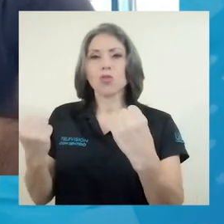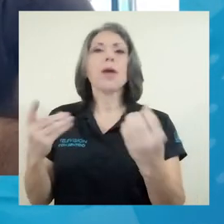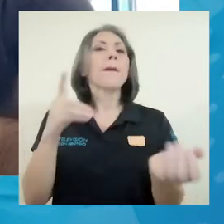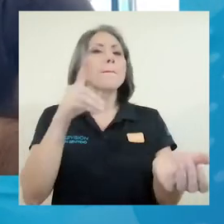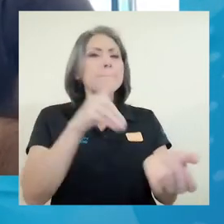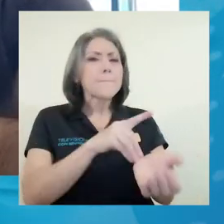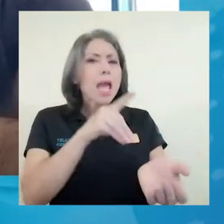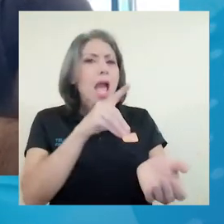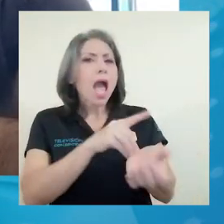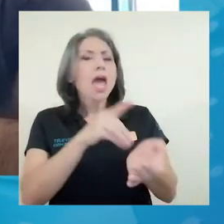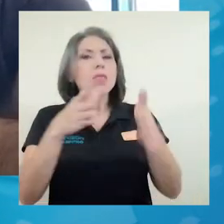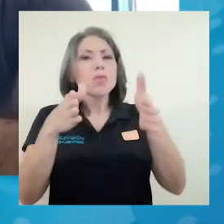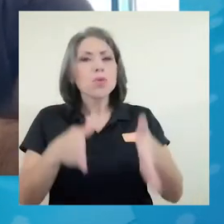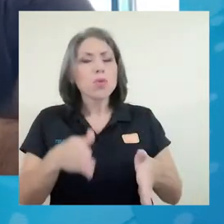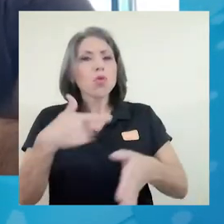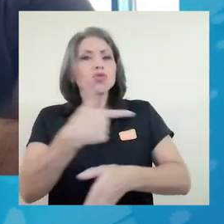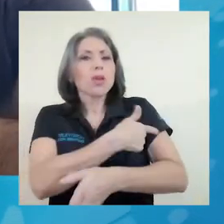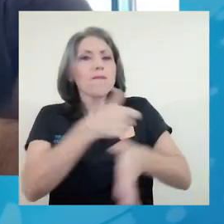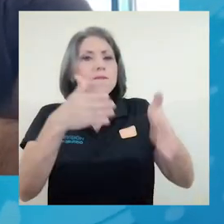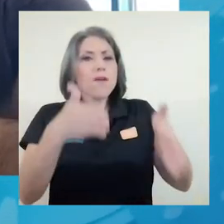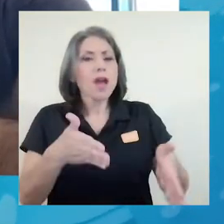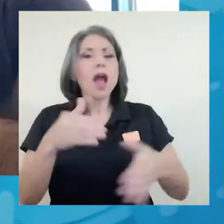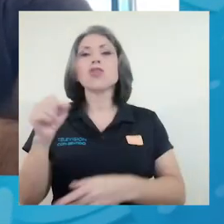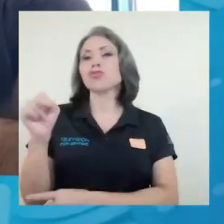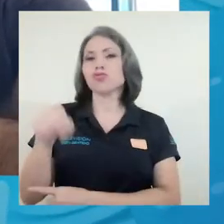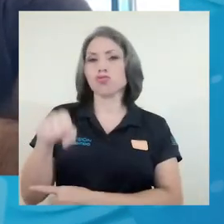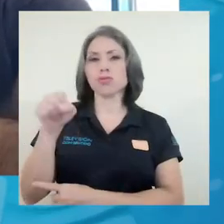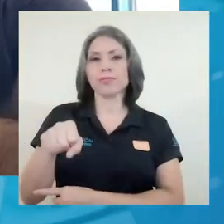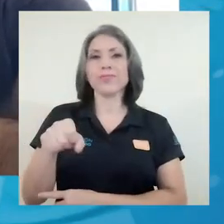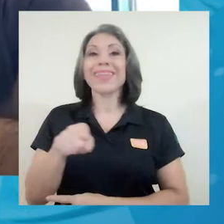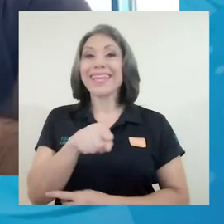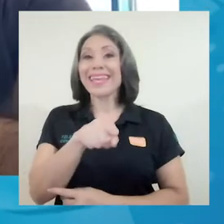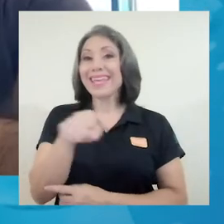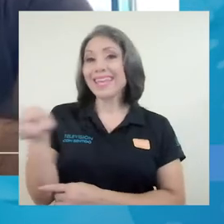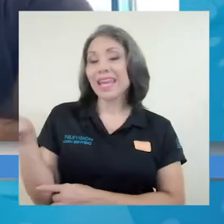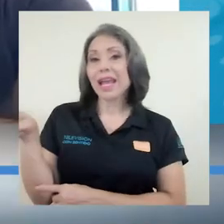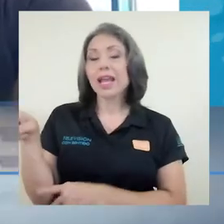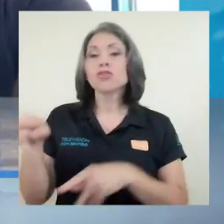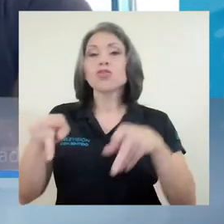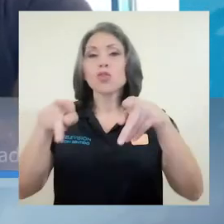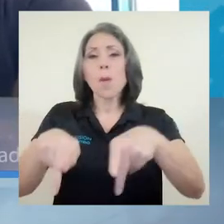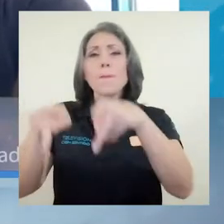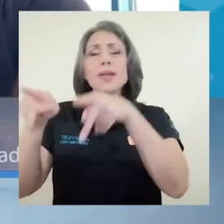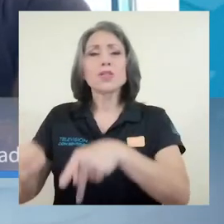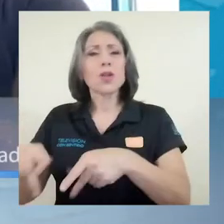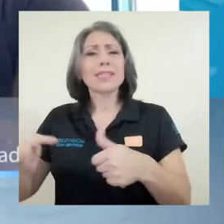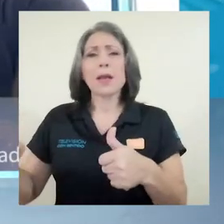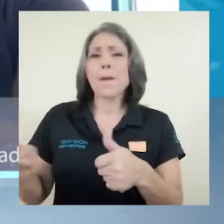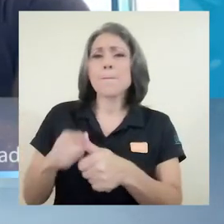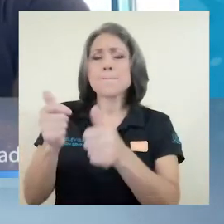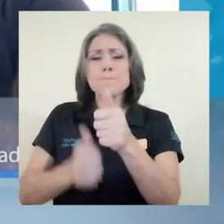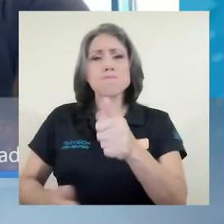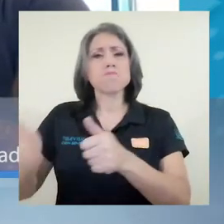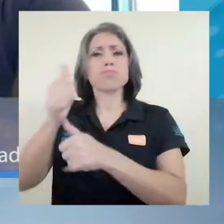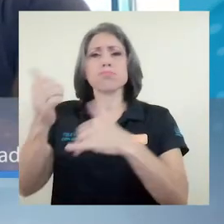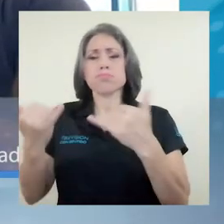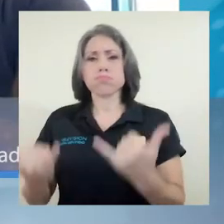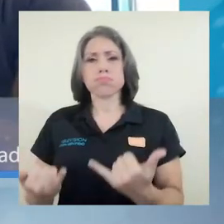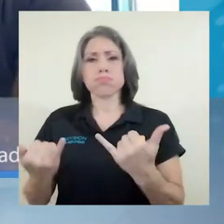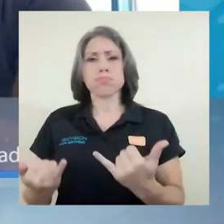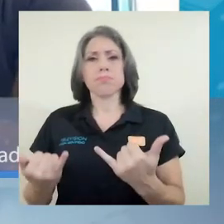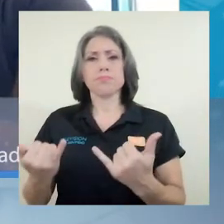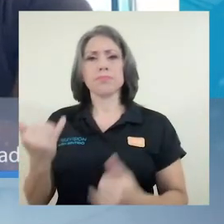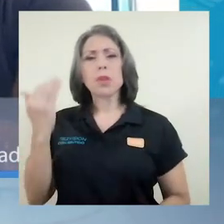como la sería la población prioritaria en este movimiento porque porque lo que se ha observado